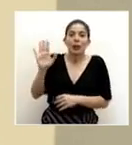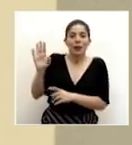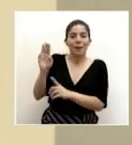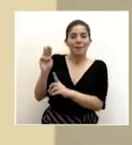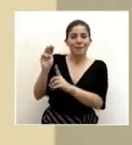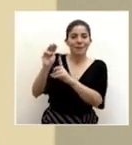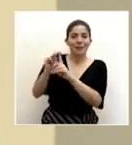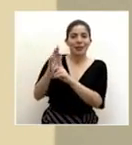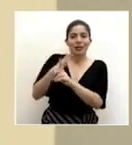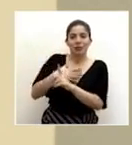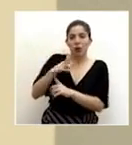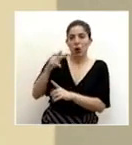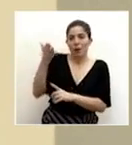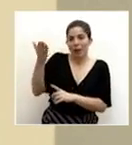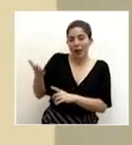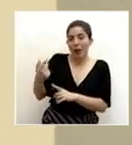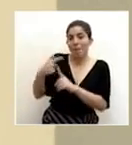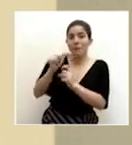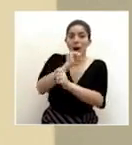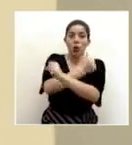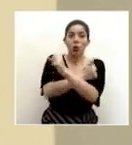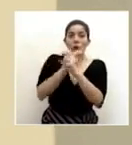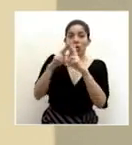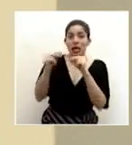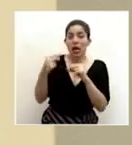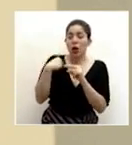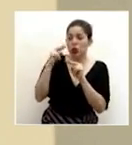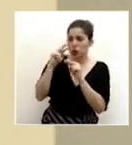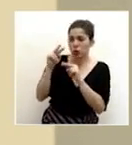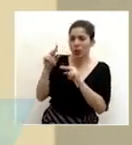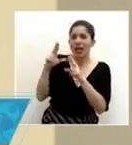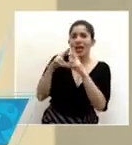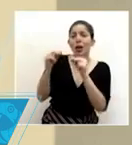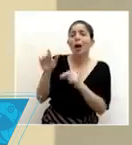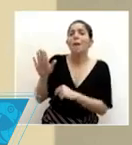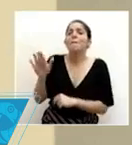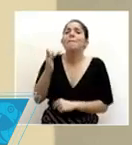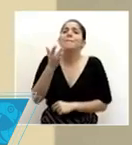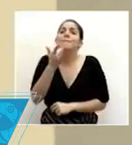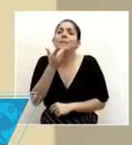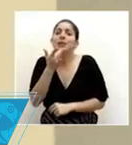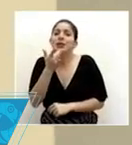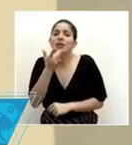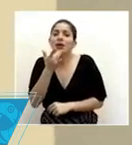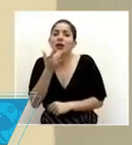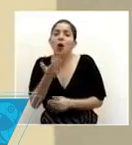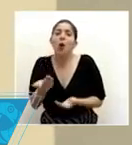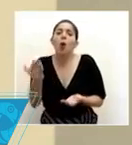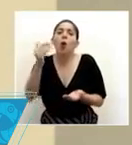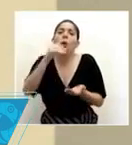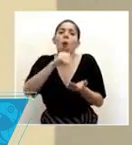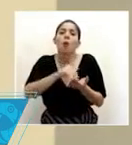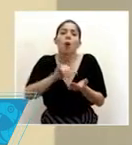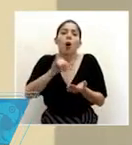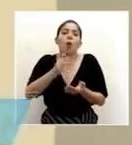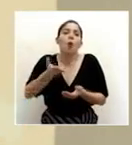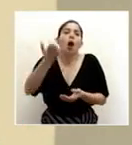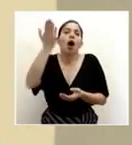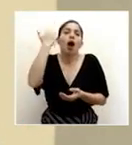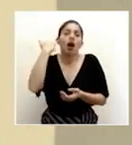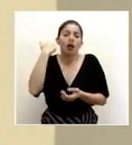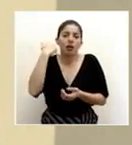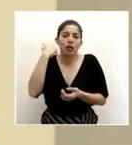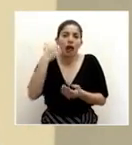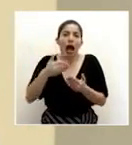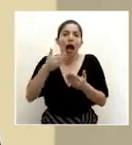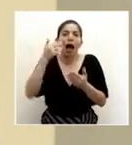mensajes de mi colega y de las autoridades de Nicaragua, es que Nicaragua preferiría que volvamos al estado original de las